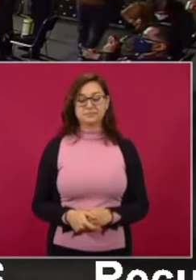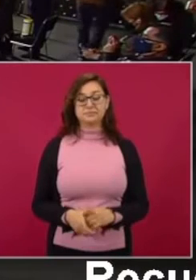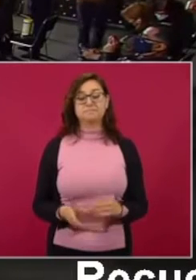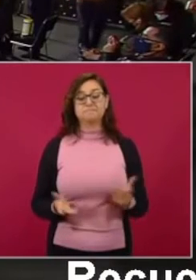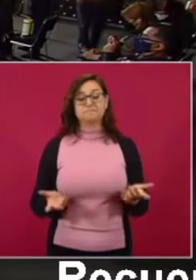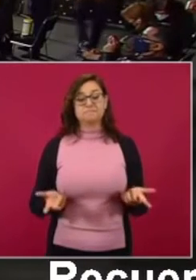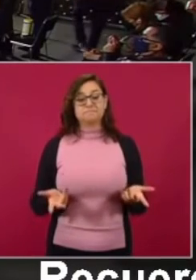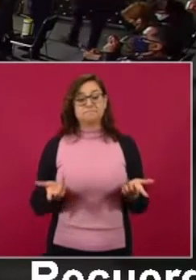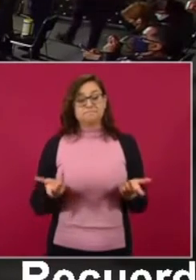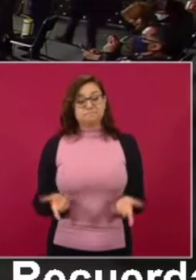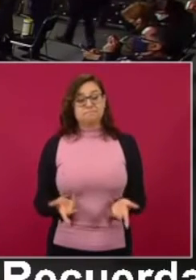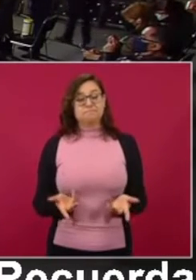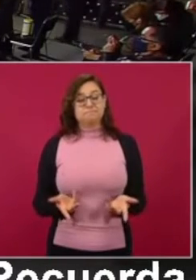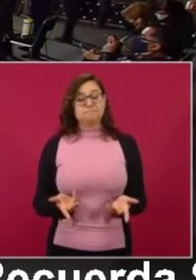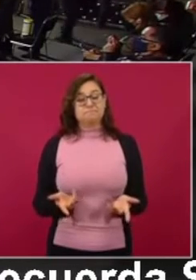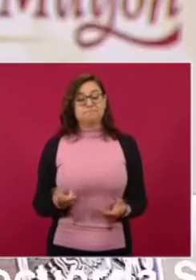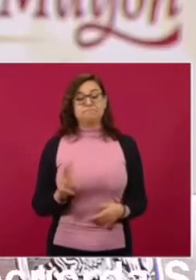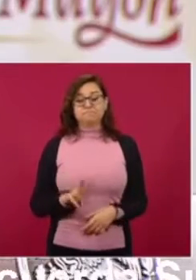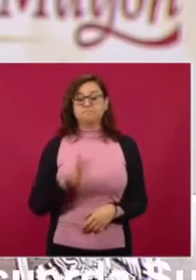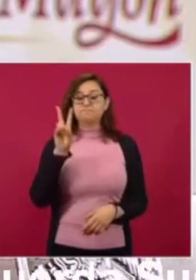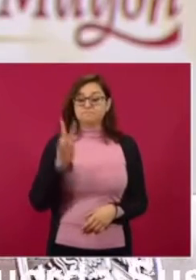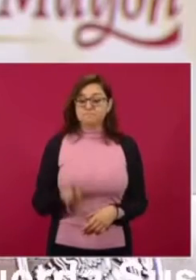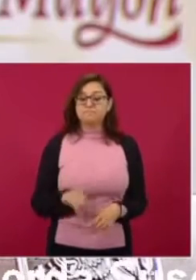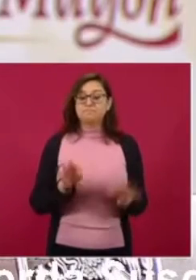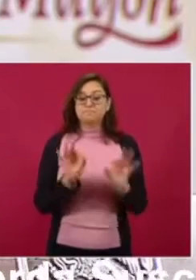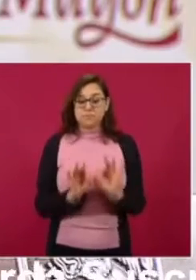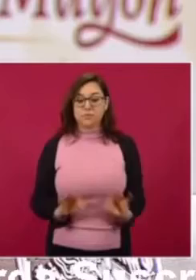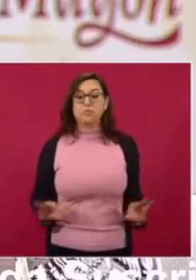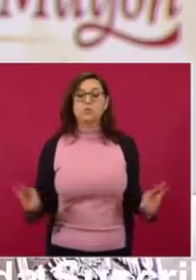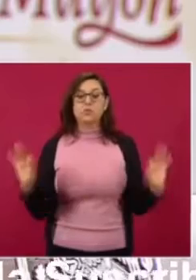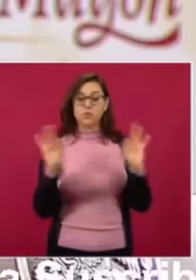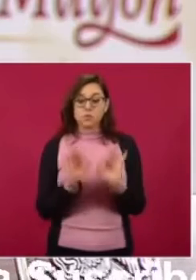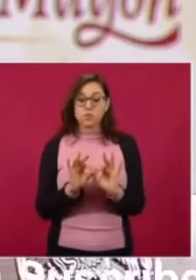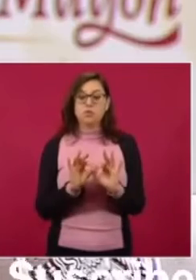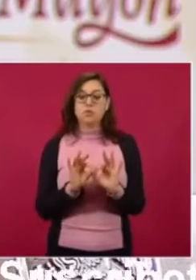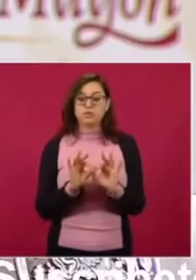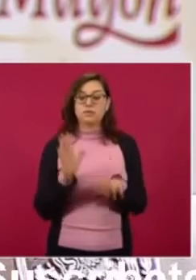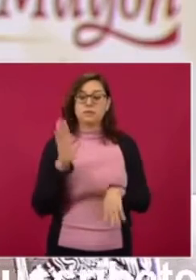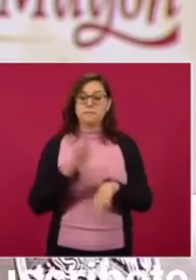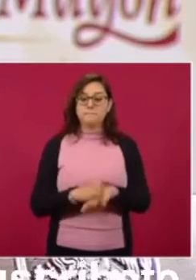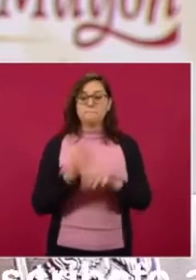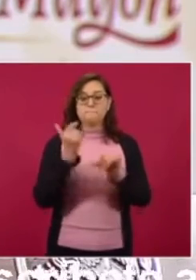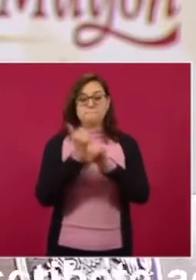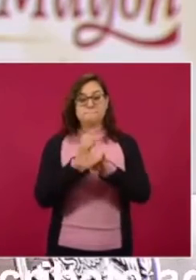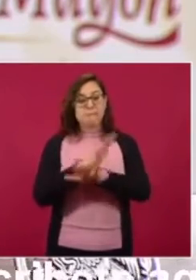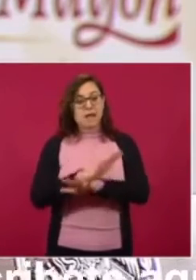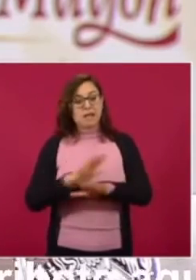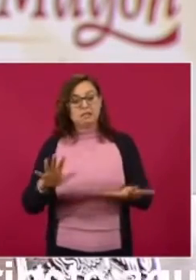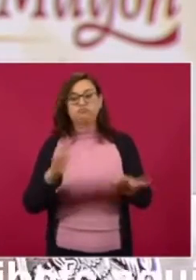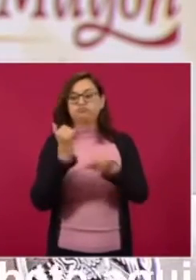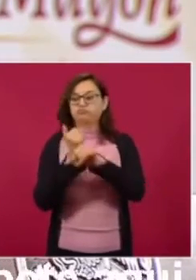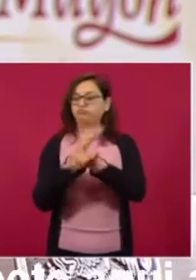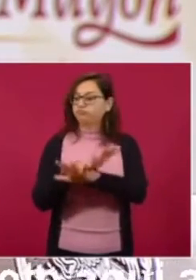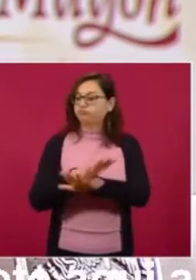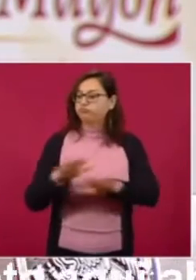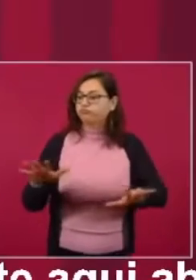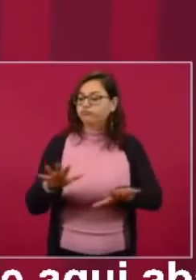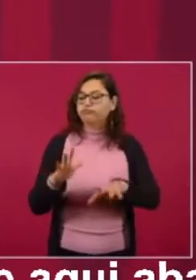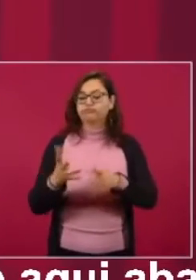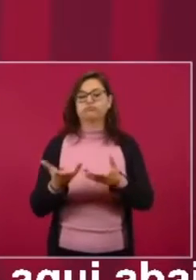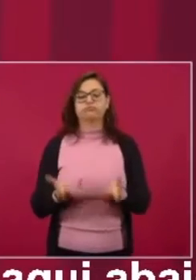el qué y podamos ir informando aclarando y